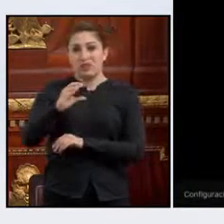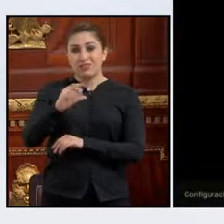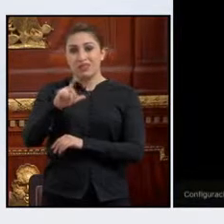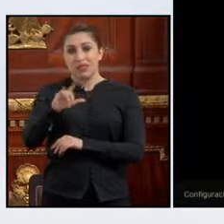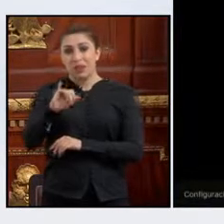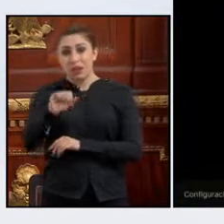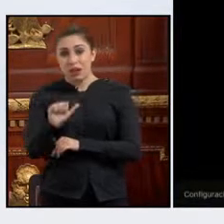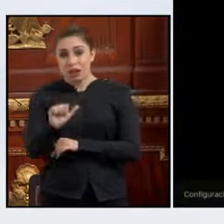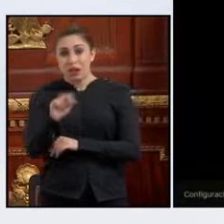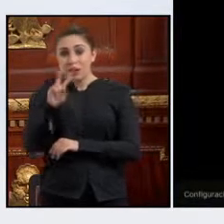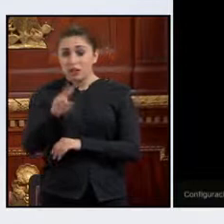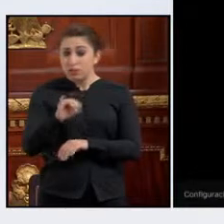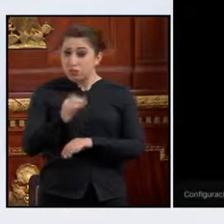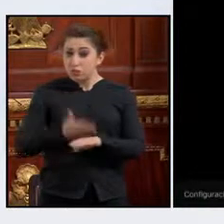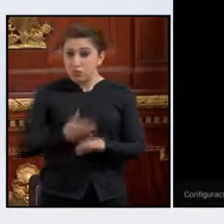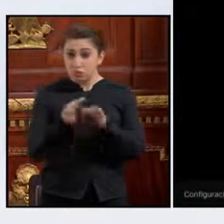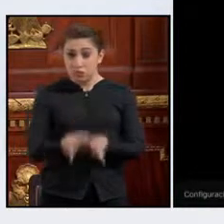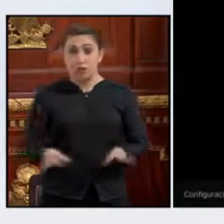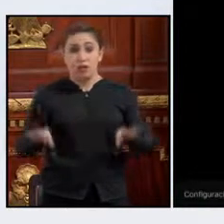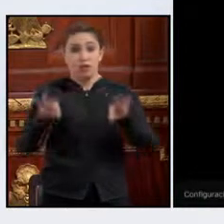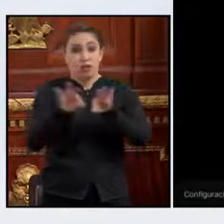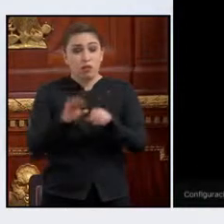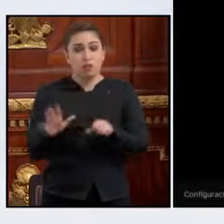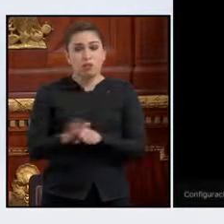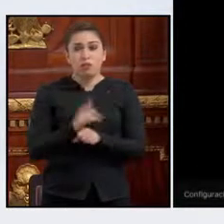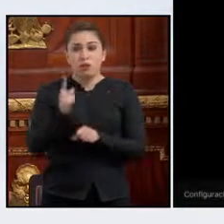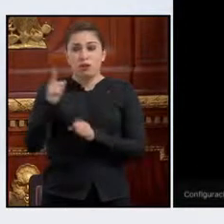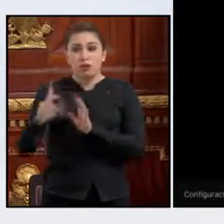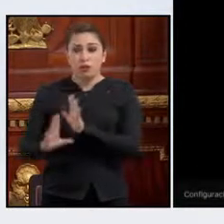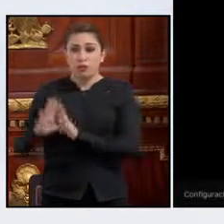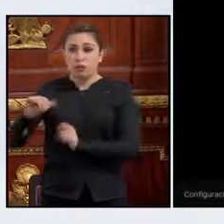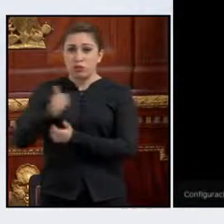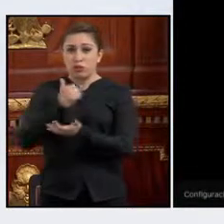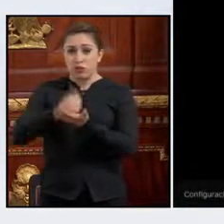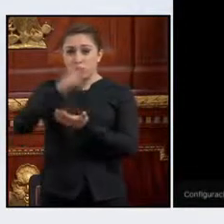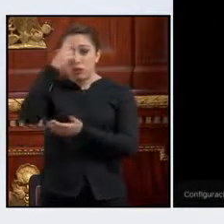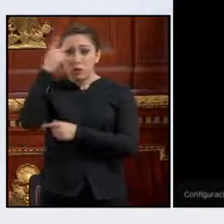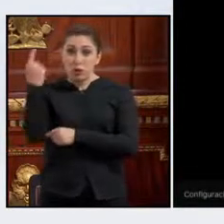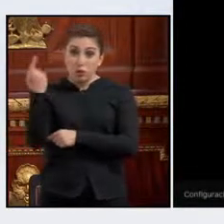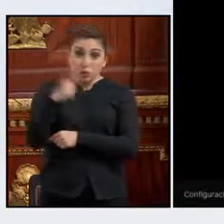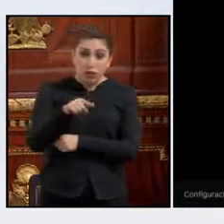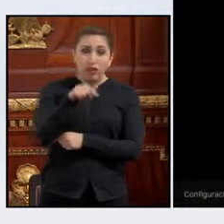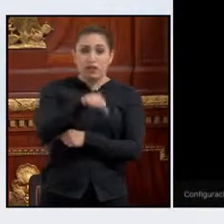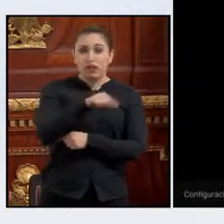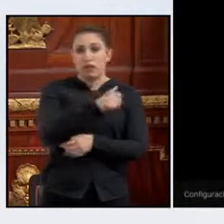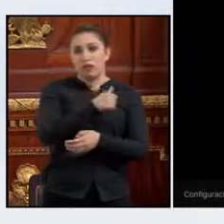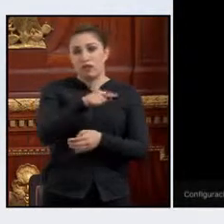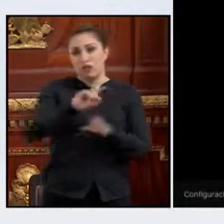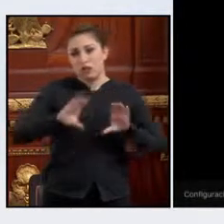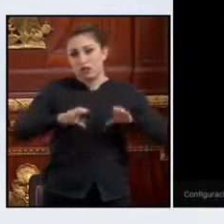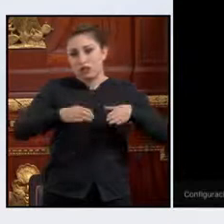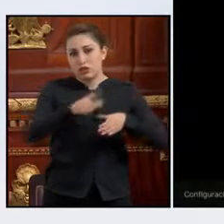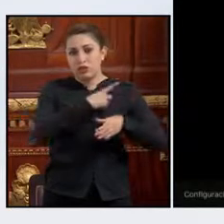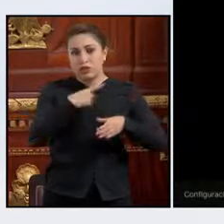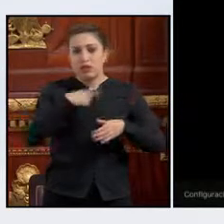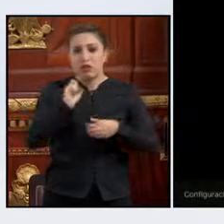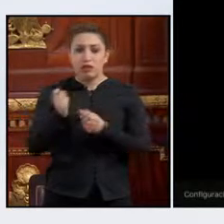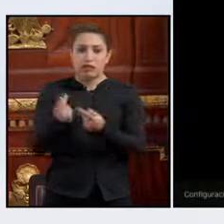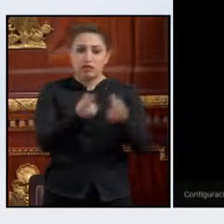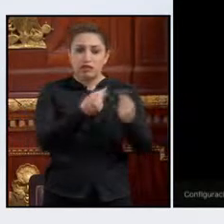manera profunda y grave al pueblo mexicano, nos va a ayudar precisamente a que este derrotero de